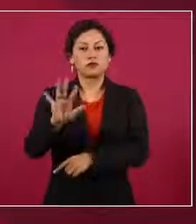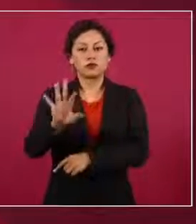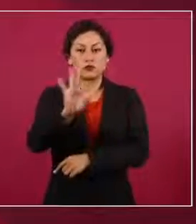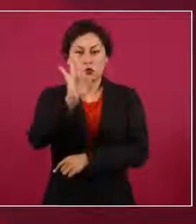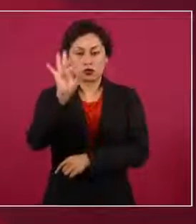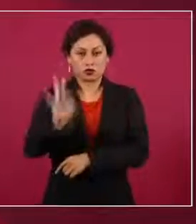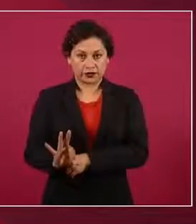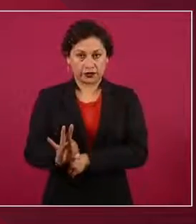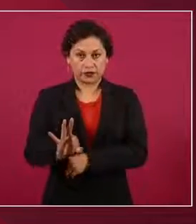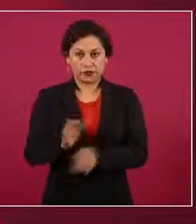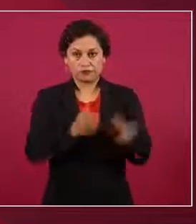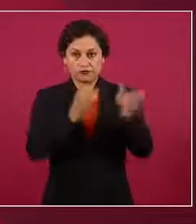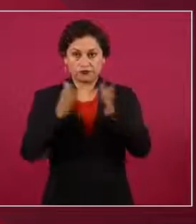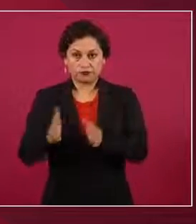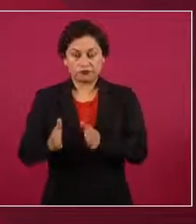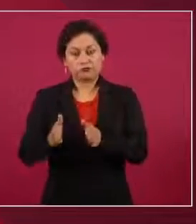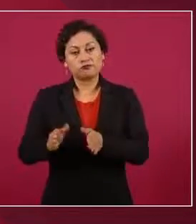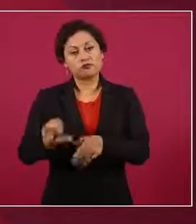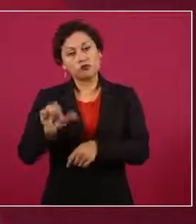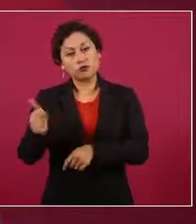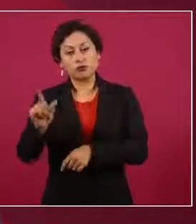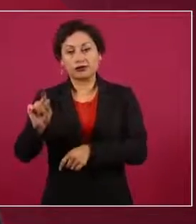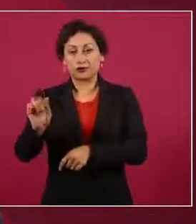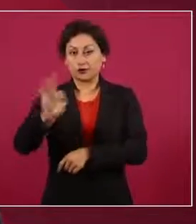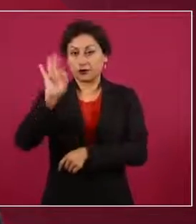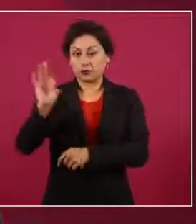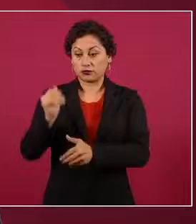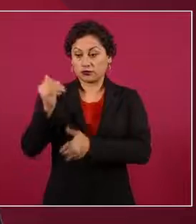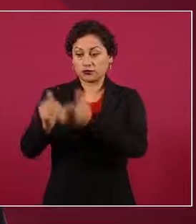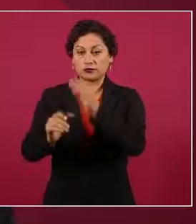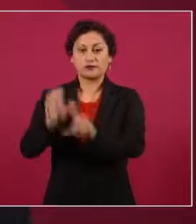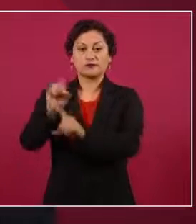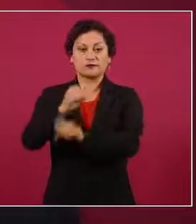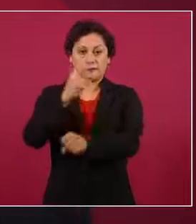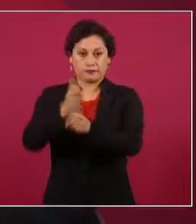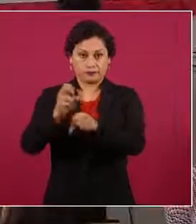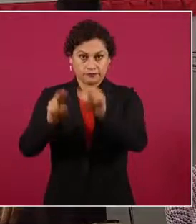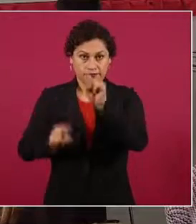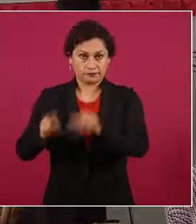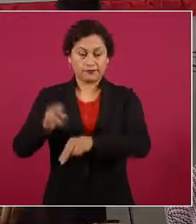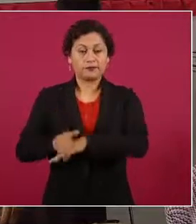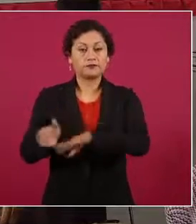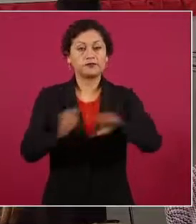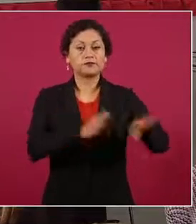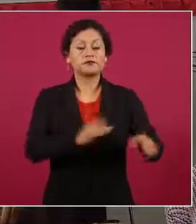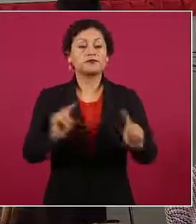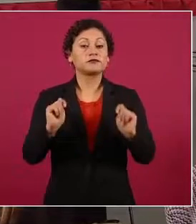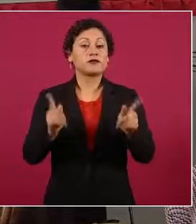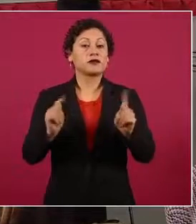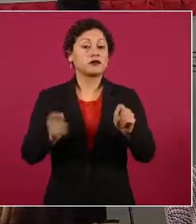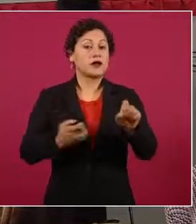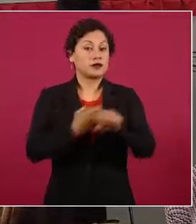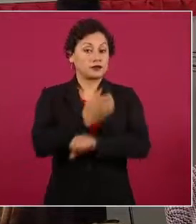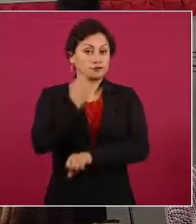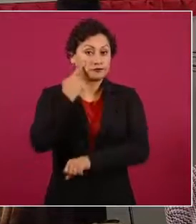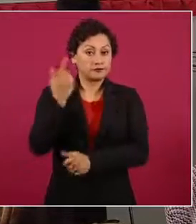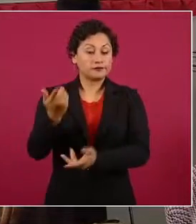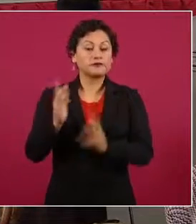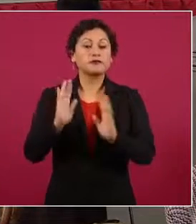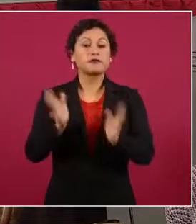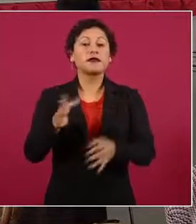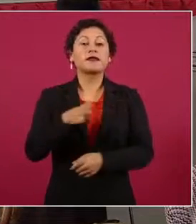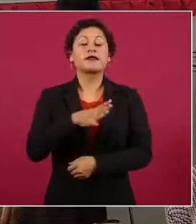proceso y 70% de avance en el segundo nivel. En el caso de Tlaxcala, tenemos también ya